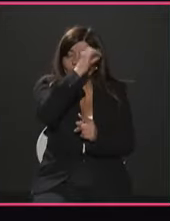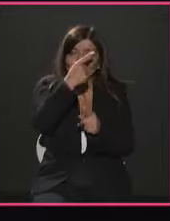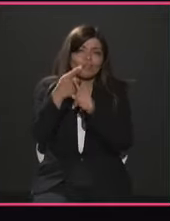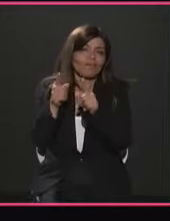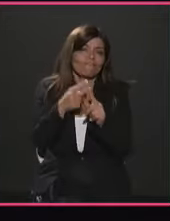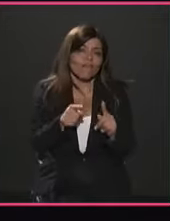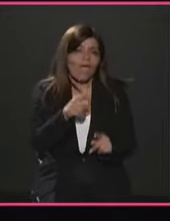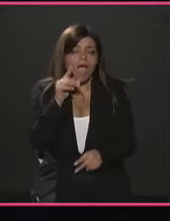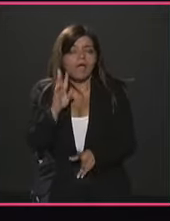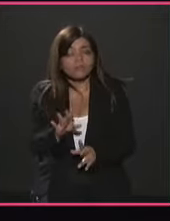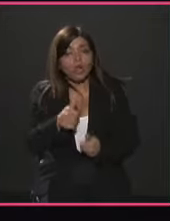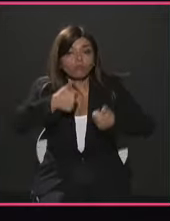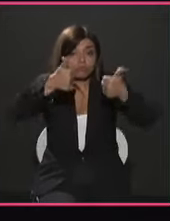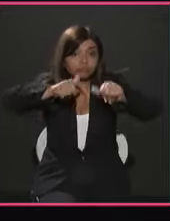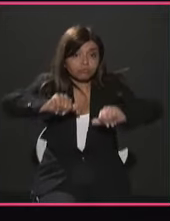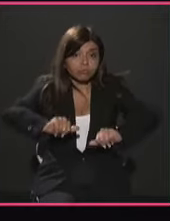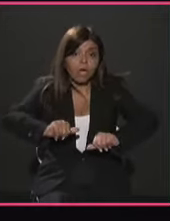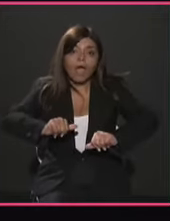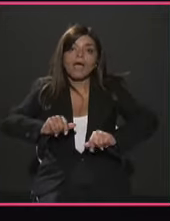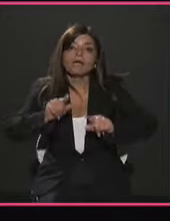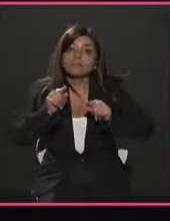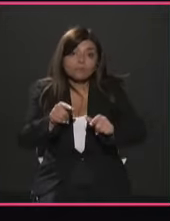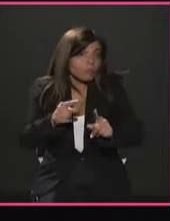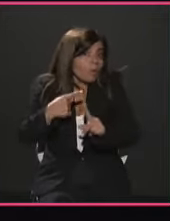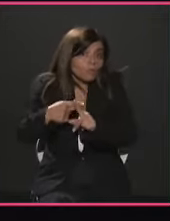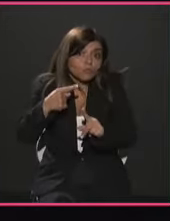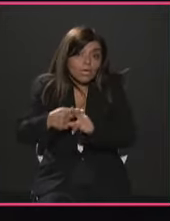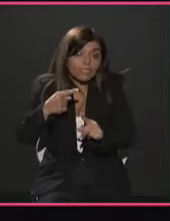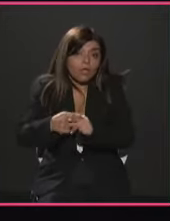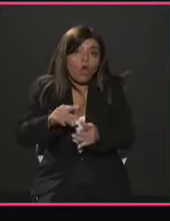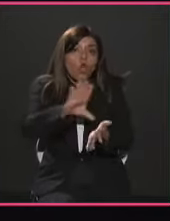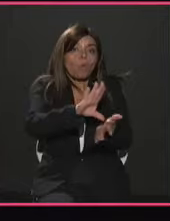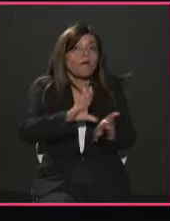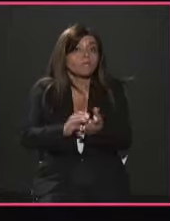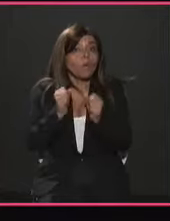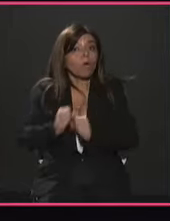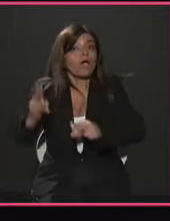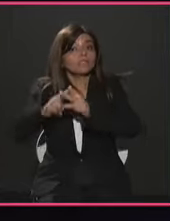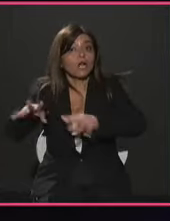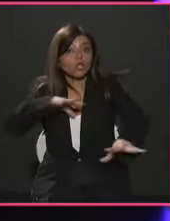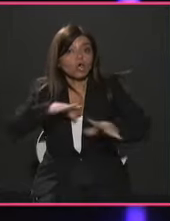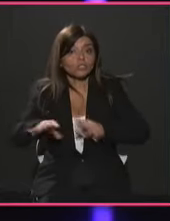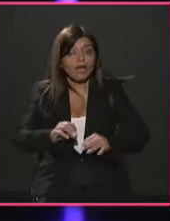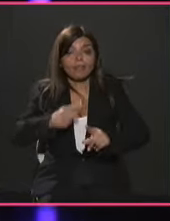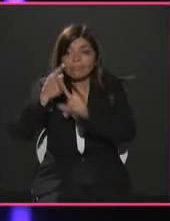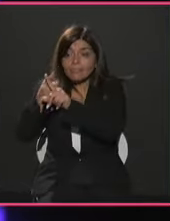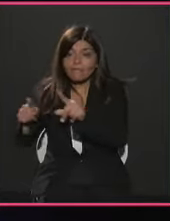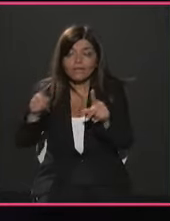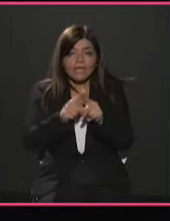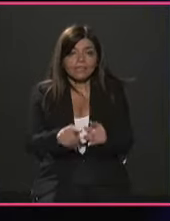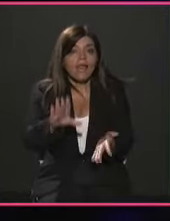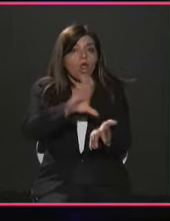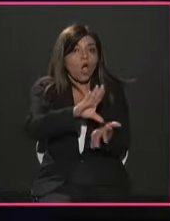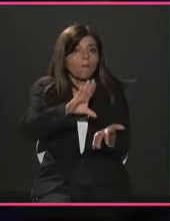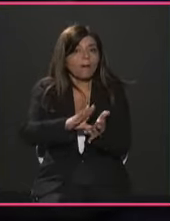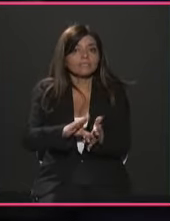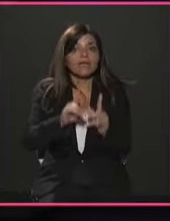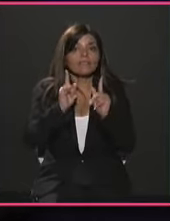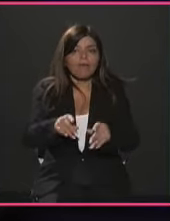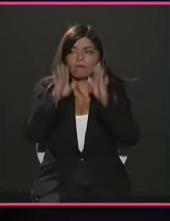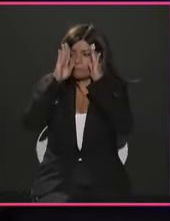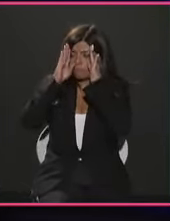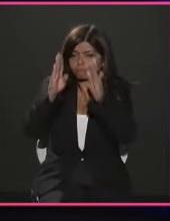vista lo que está bien y lo que está mal y eso está bien los países pueden hacer cosas diferentes pero lo que no está bien es que los países no prestan atención a